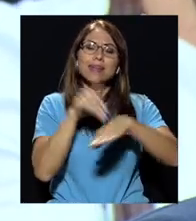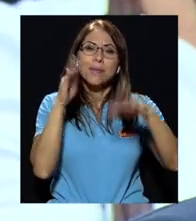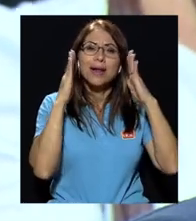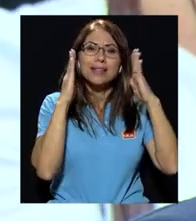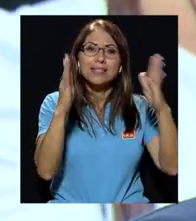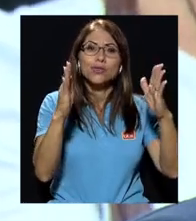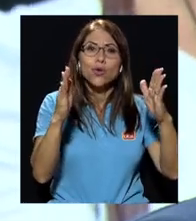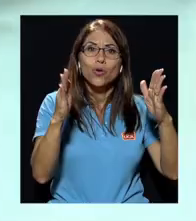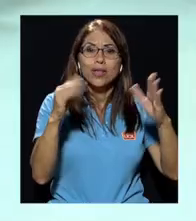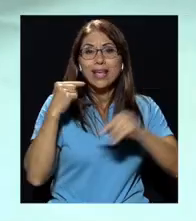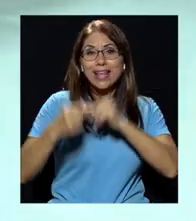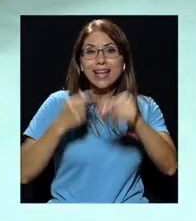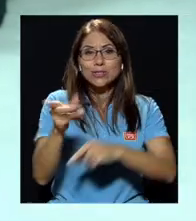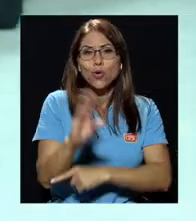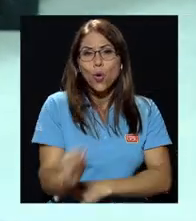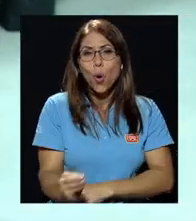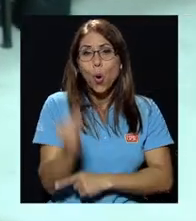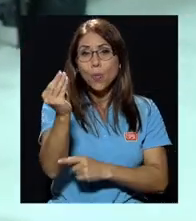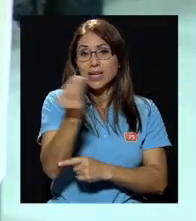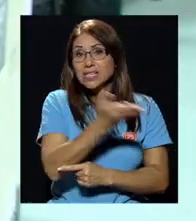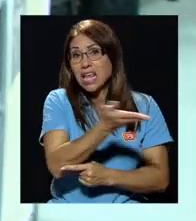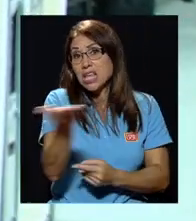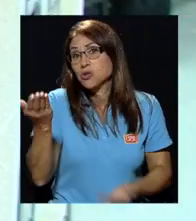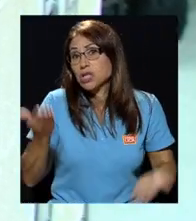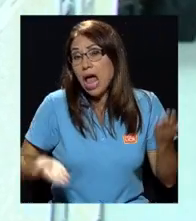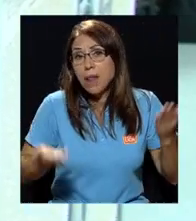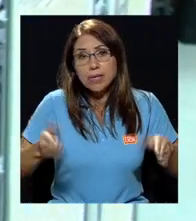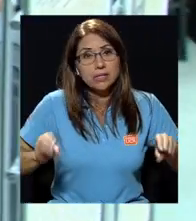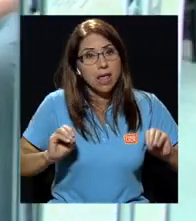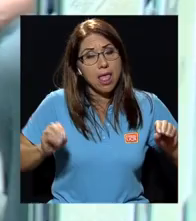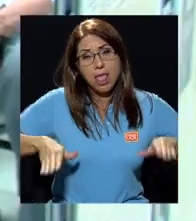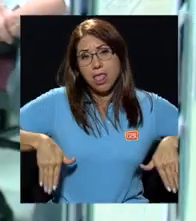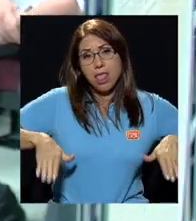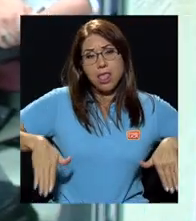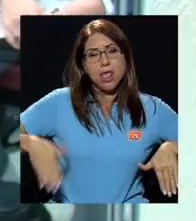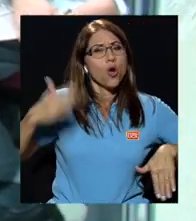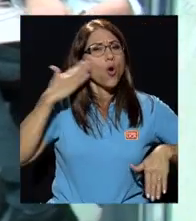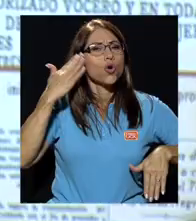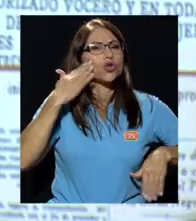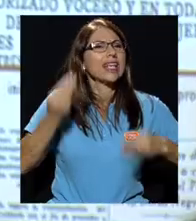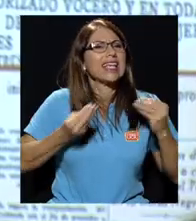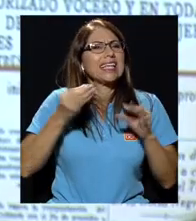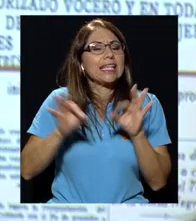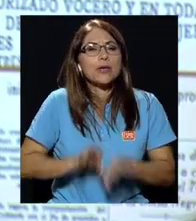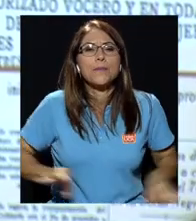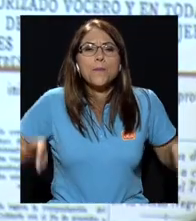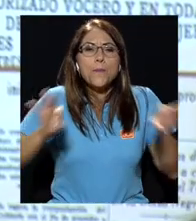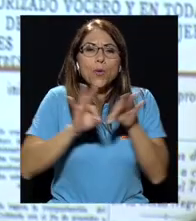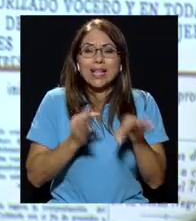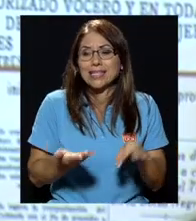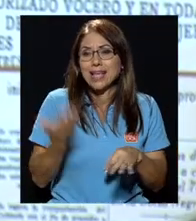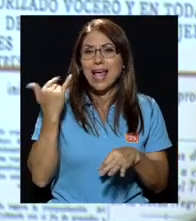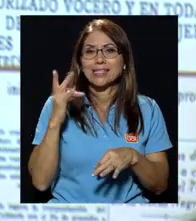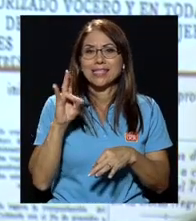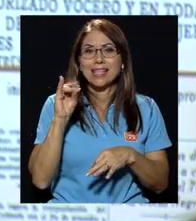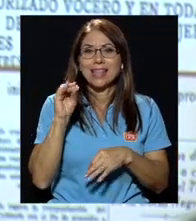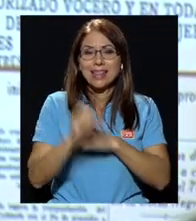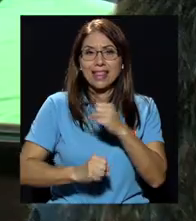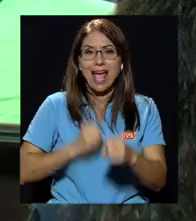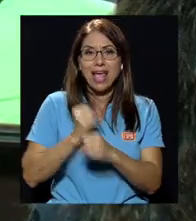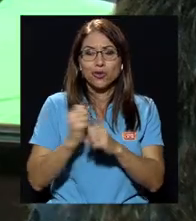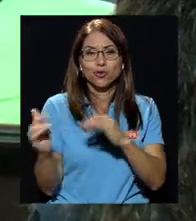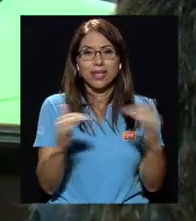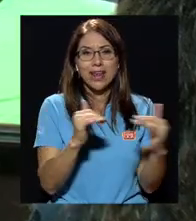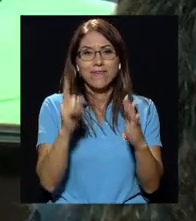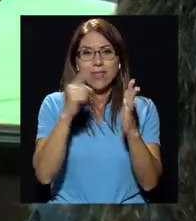más jóvenes que quizás no conocen con profundidad lo determinante que fue hace 70 años la Guerra Civil del 48 para la